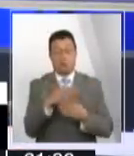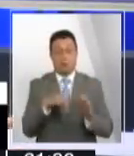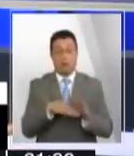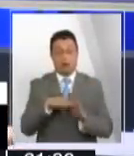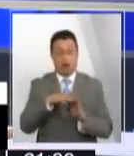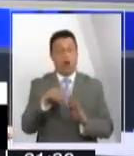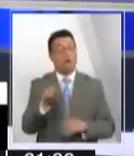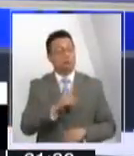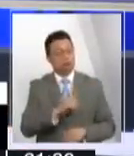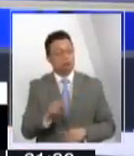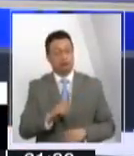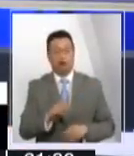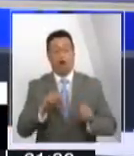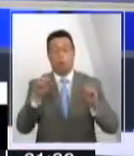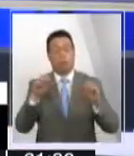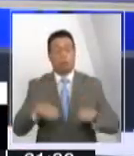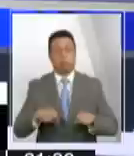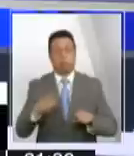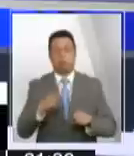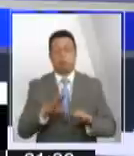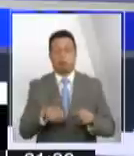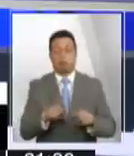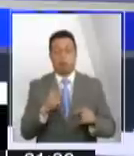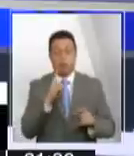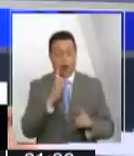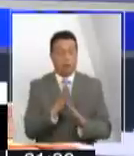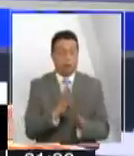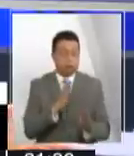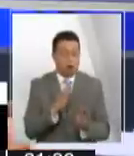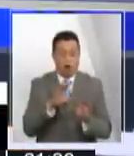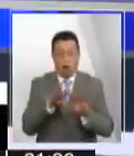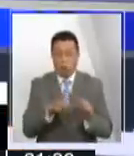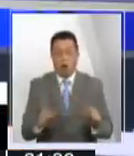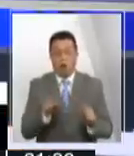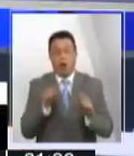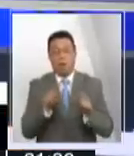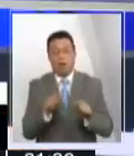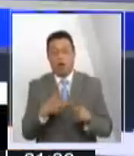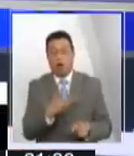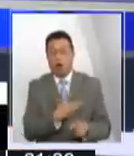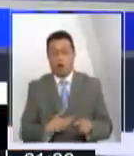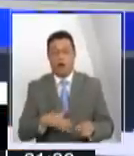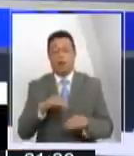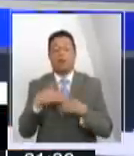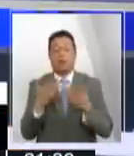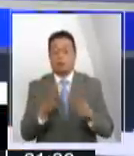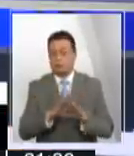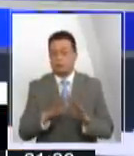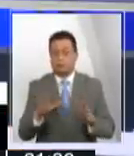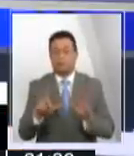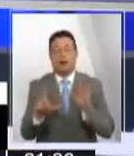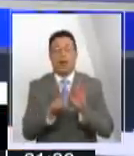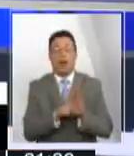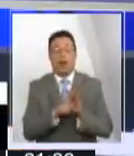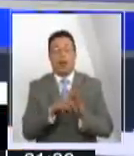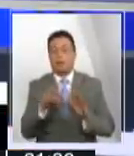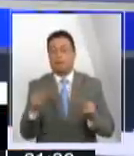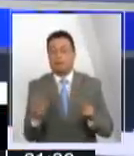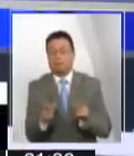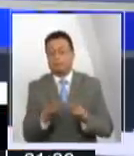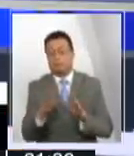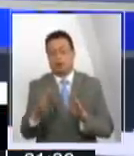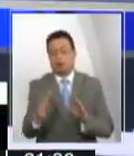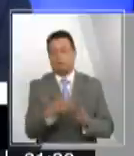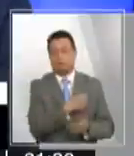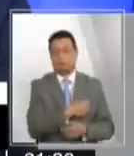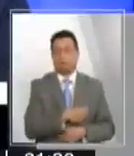no tuvo una línea única para sacar esto adelante y que prueba de ello el gobierno después tuvo que retirar este proyecto de ley express. Mire, los